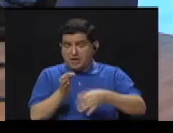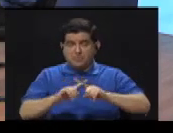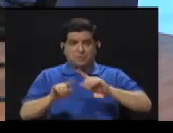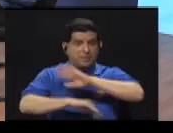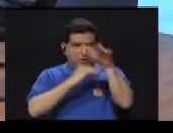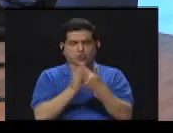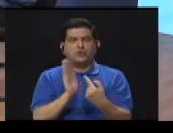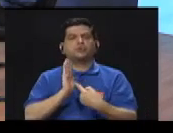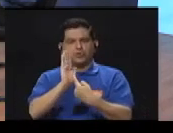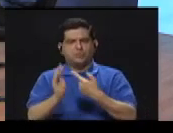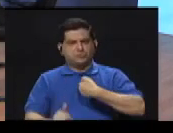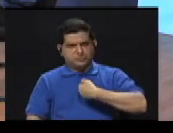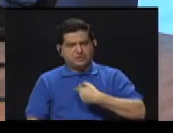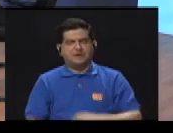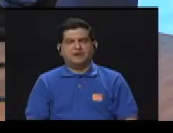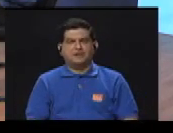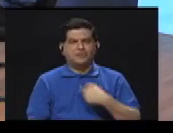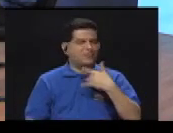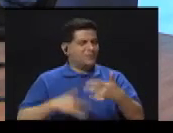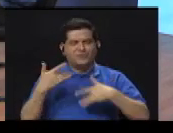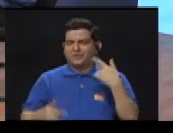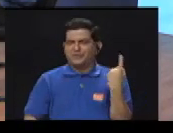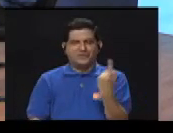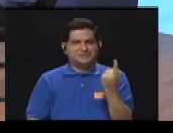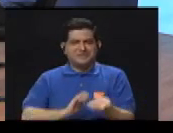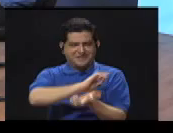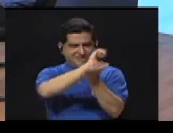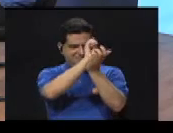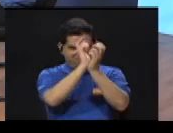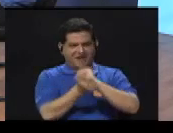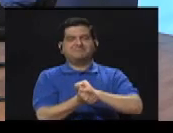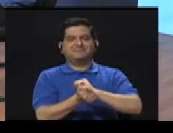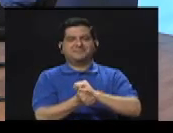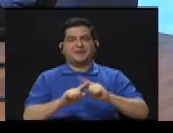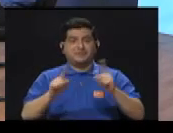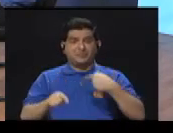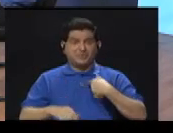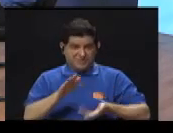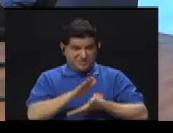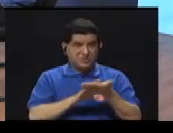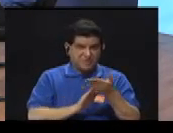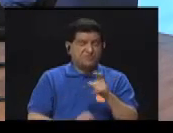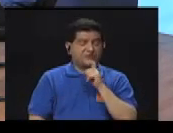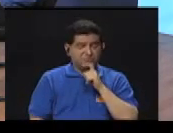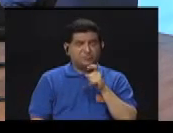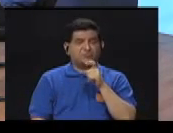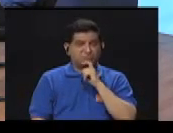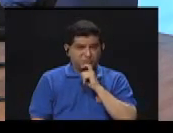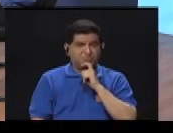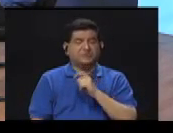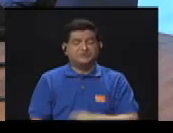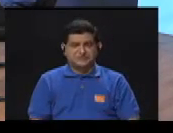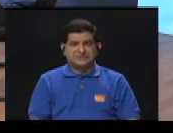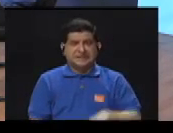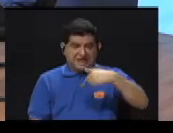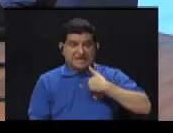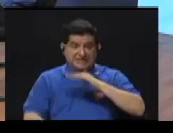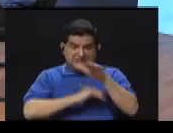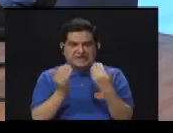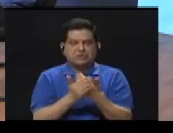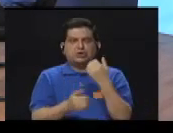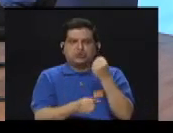ejemplo sencillo, pero le enseñan de todo a uno, entonces ya uno no se siente solo y ahí cambia todo. Pero sí, cuando me fui fue muy difícil porque yo,